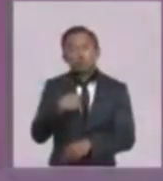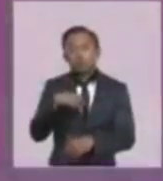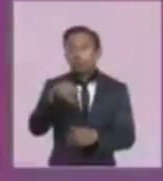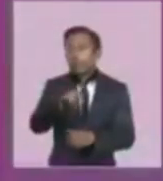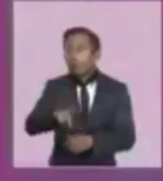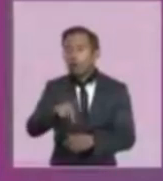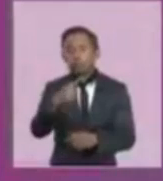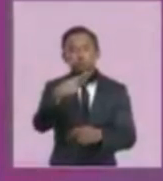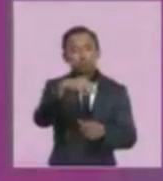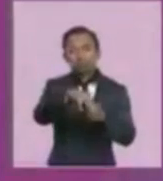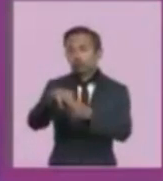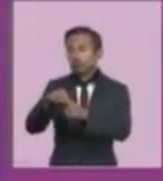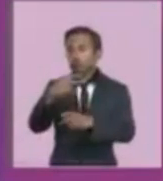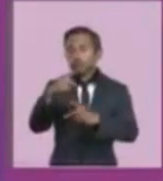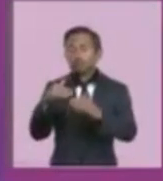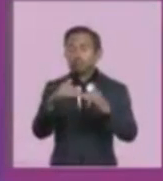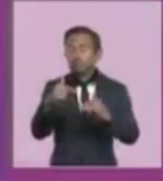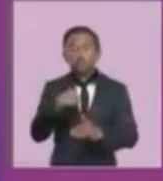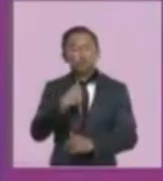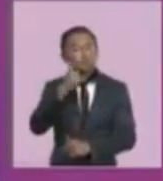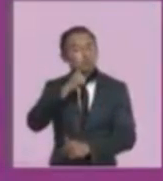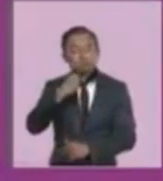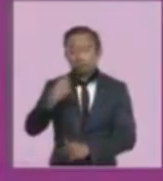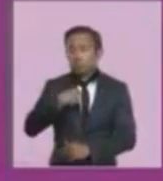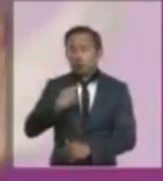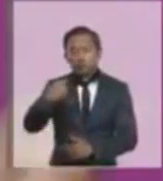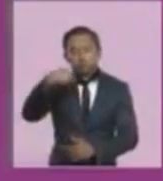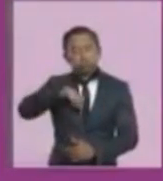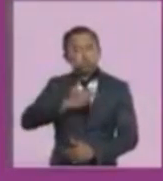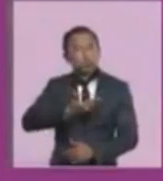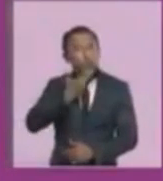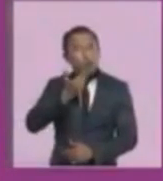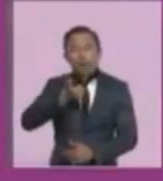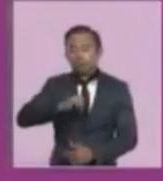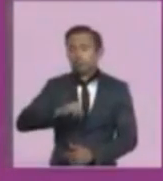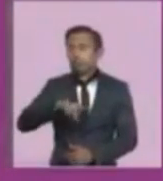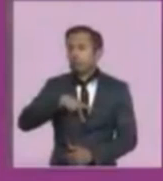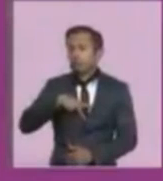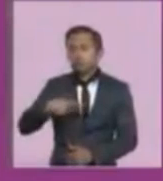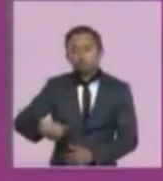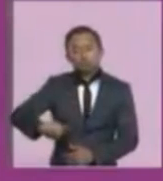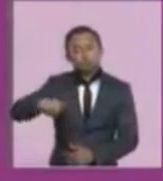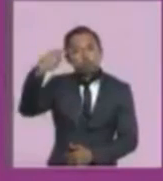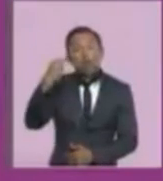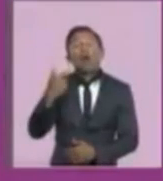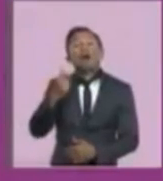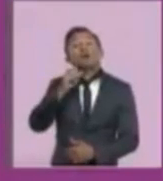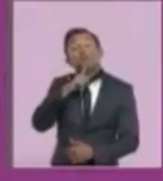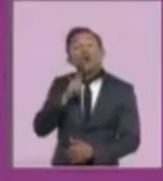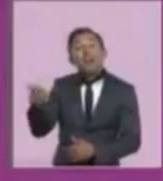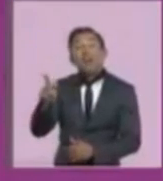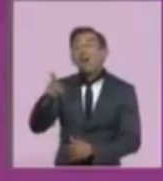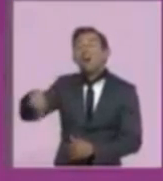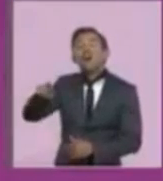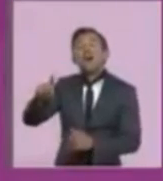lo traigo conmigo, lo he sido siempre. Y bueno, creo que todos ellos han estado en el PRI o tienen actitudes priistas. Yo creo